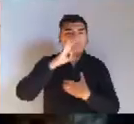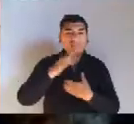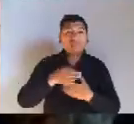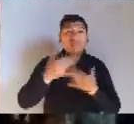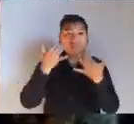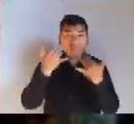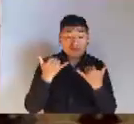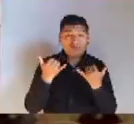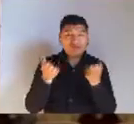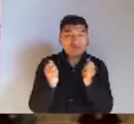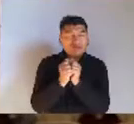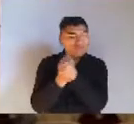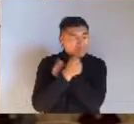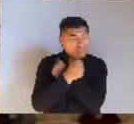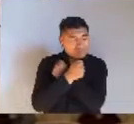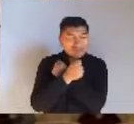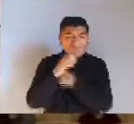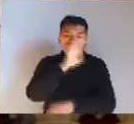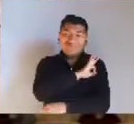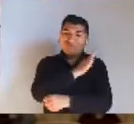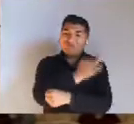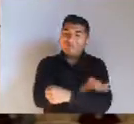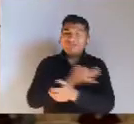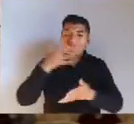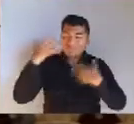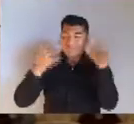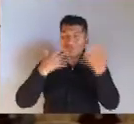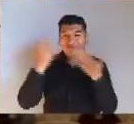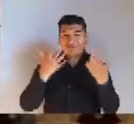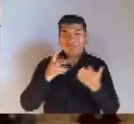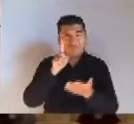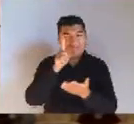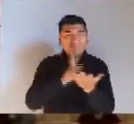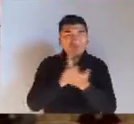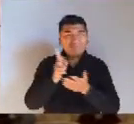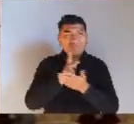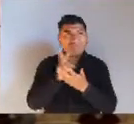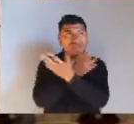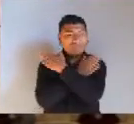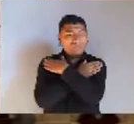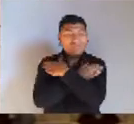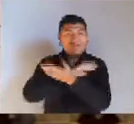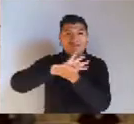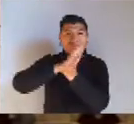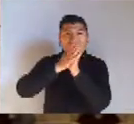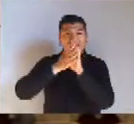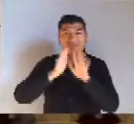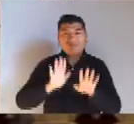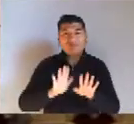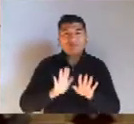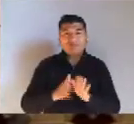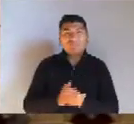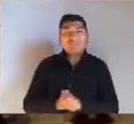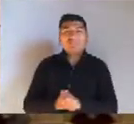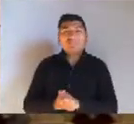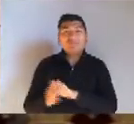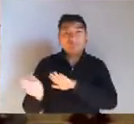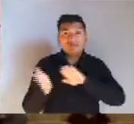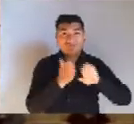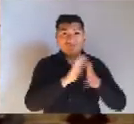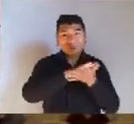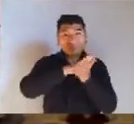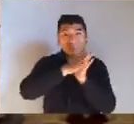Démonos con amor apasionado y alegre un sincero abrazo de paz. Que la paz, hermanito, de